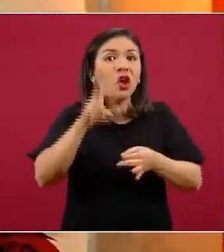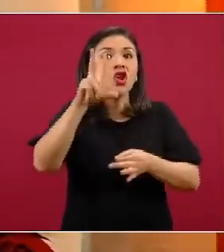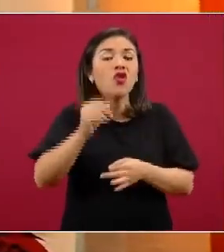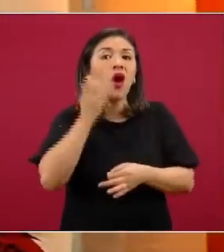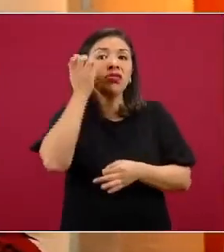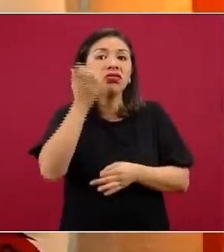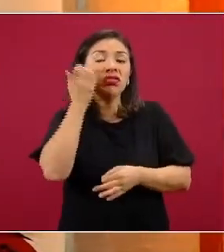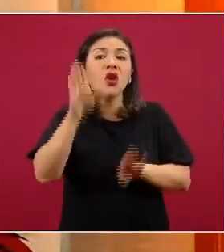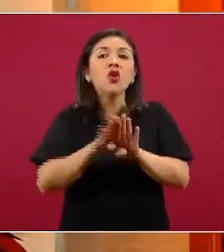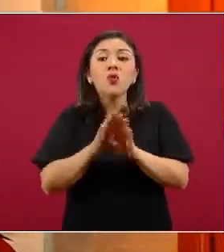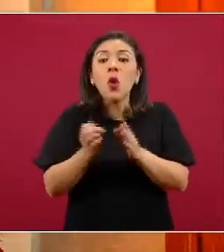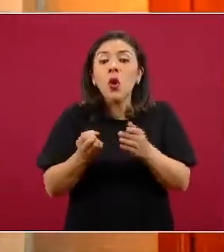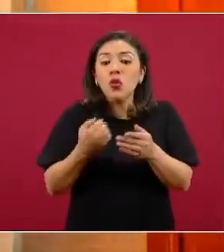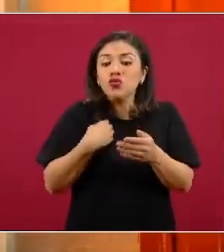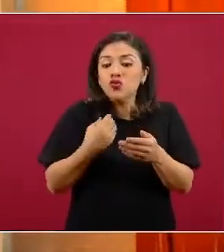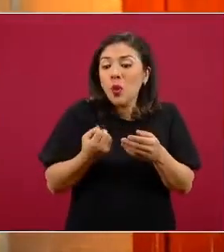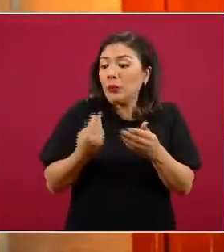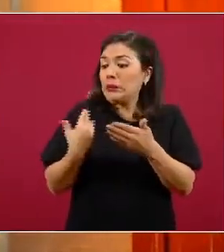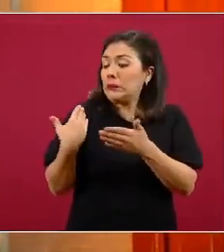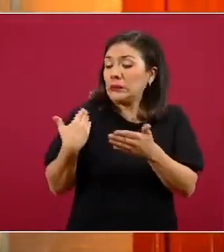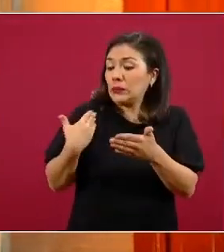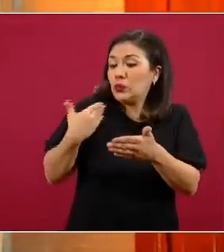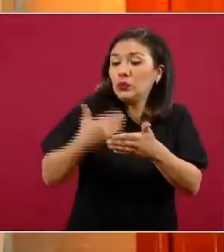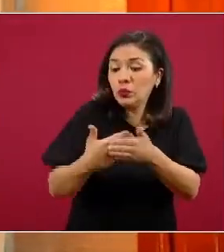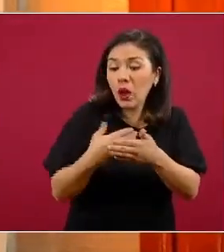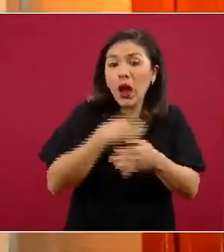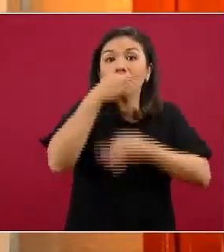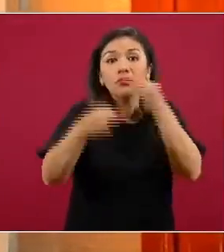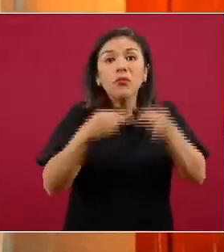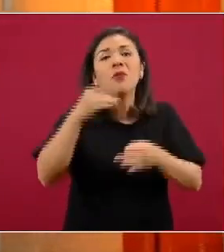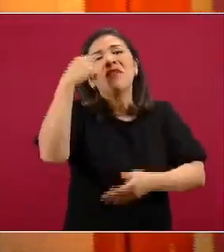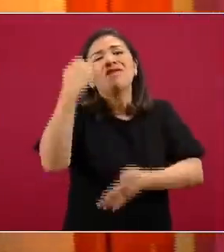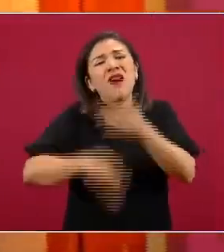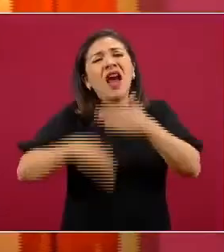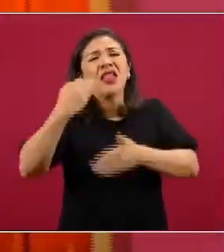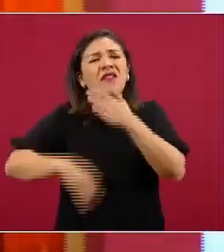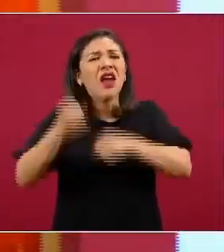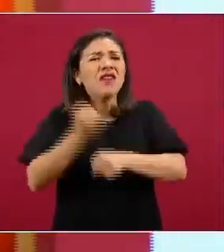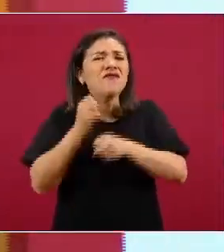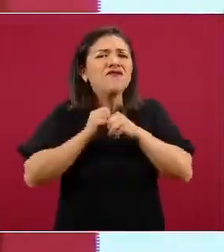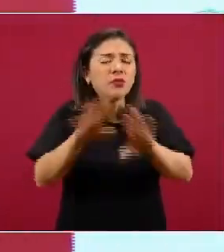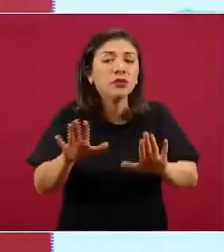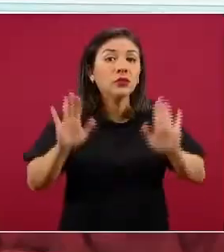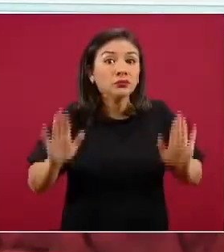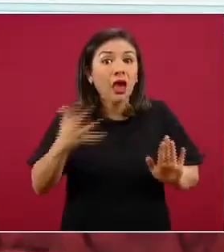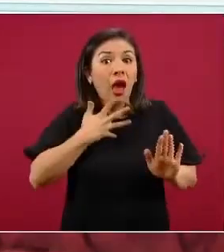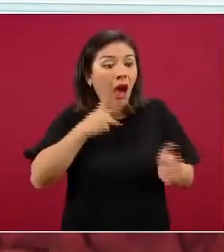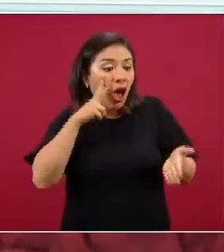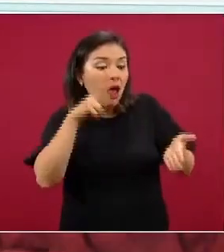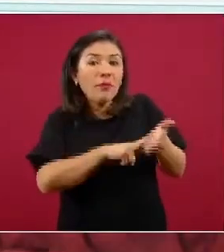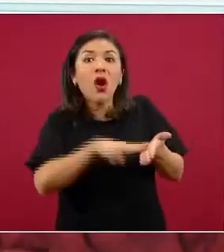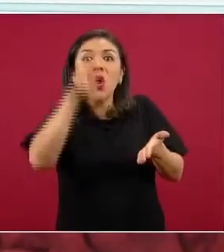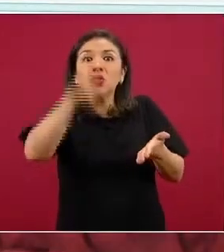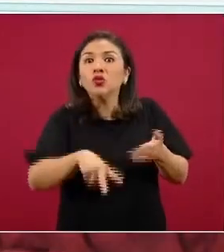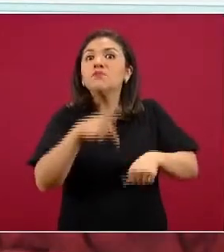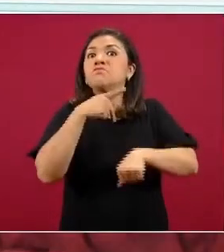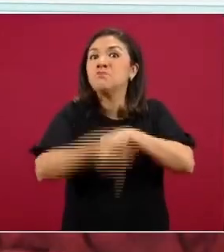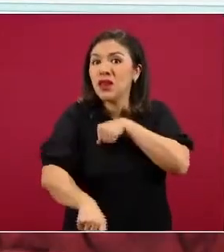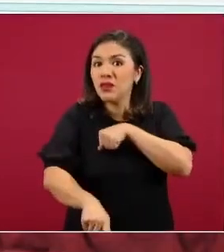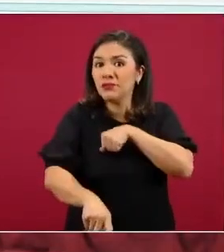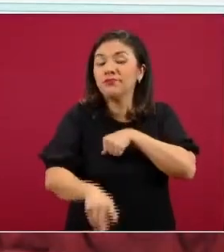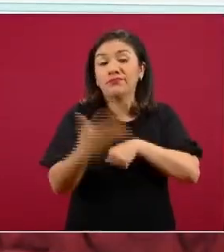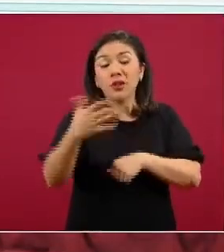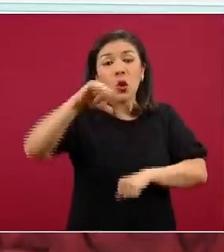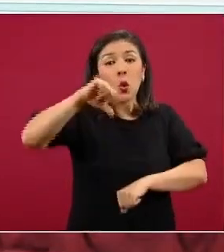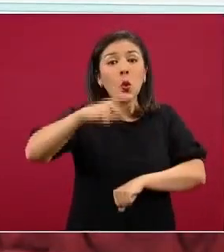pasar los datos más recientes por el problema de que estén incompletos, pues ya por lo menos ya estaban reflejando un riesgo. Digamos que el